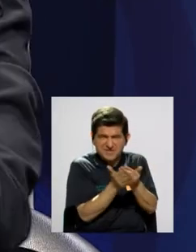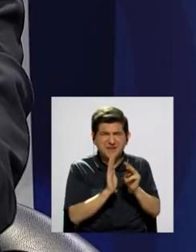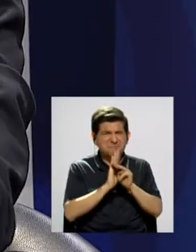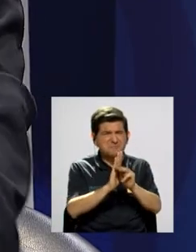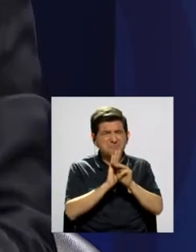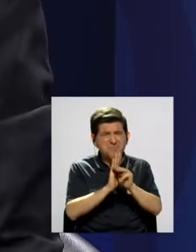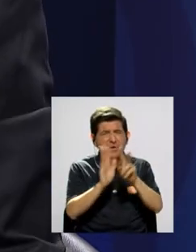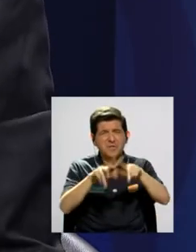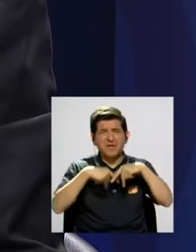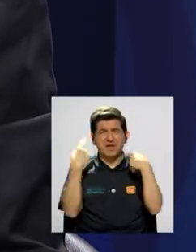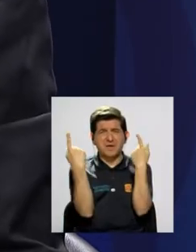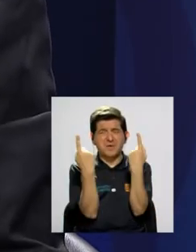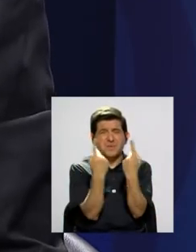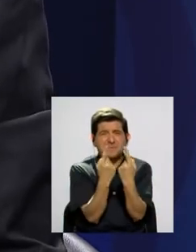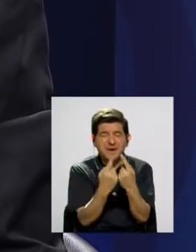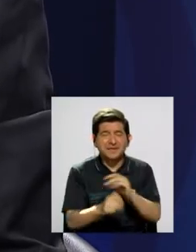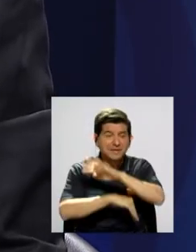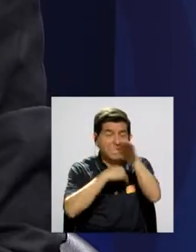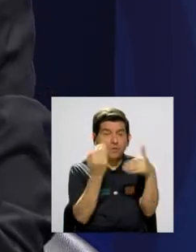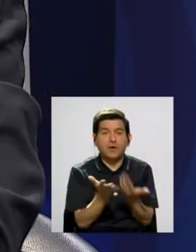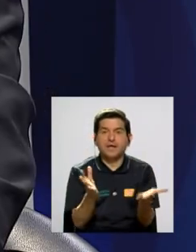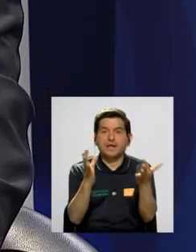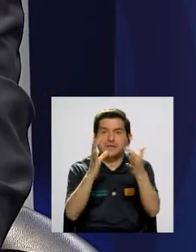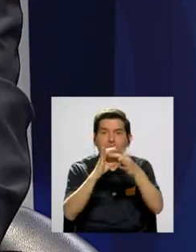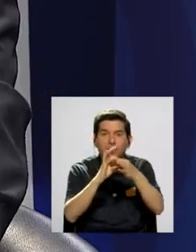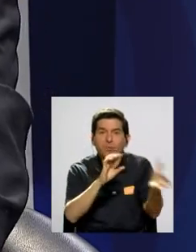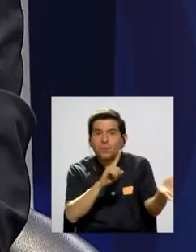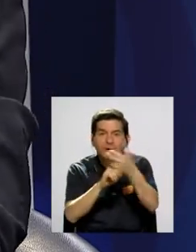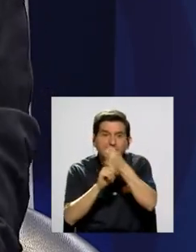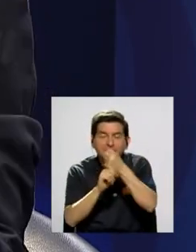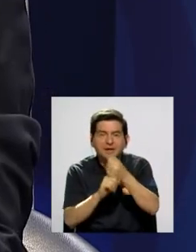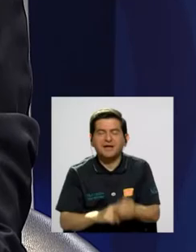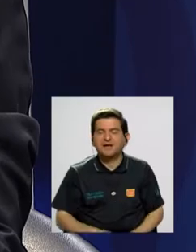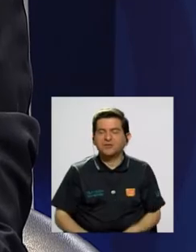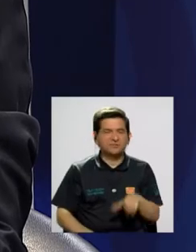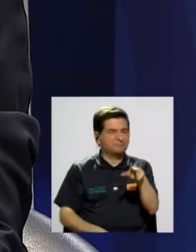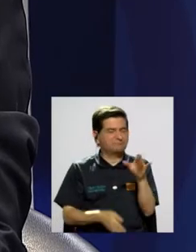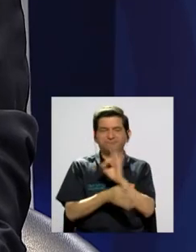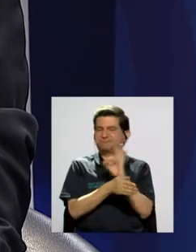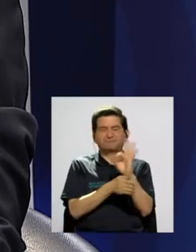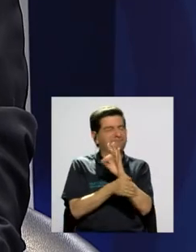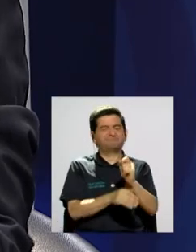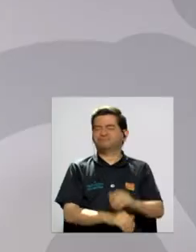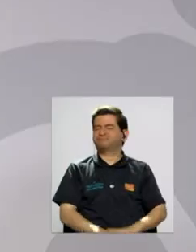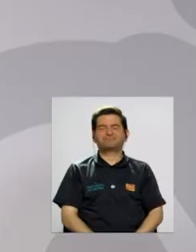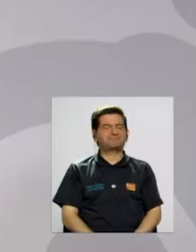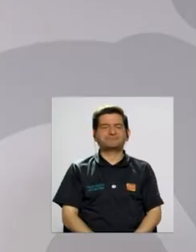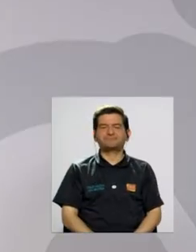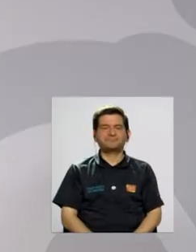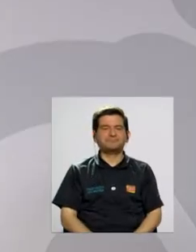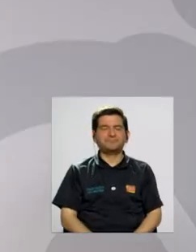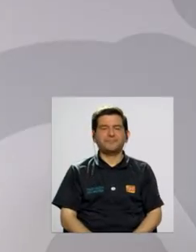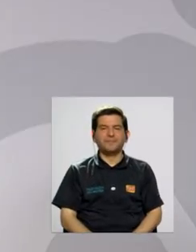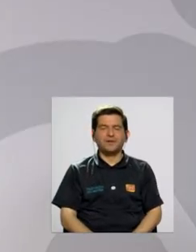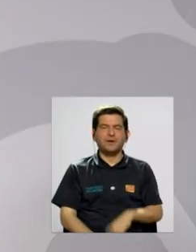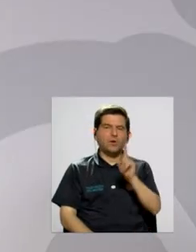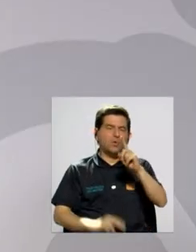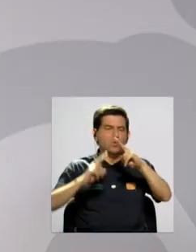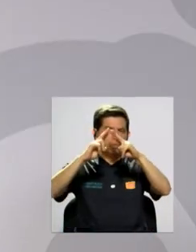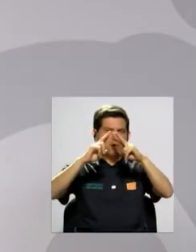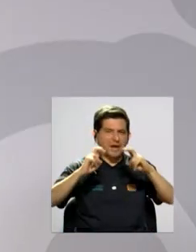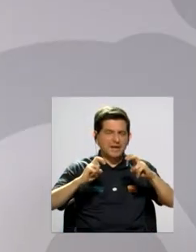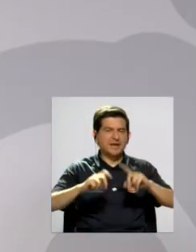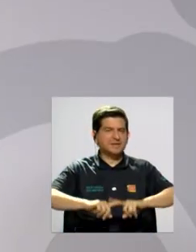que le llaman el partido Zapatodo también está literalmente colapsado. Traigo una lectura que es